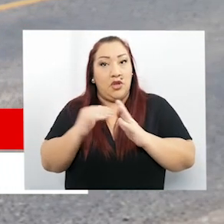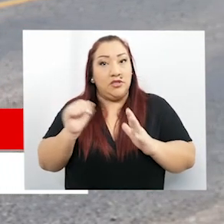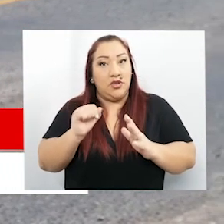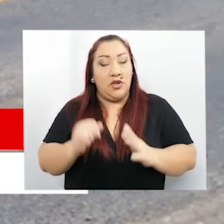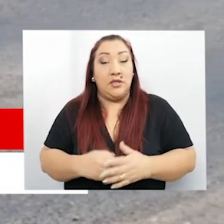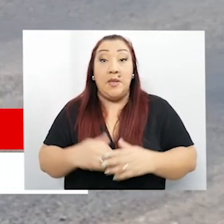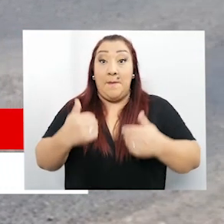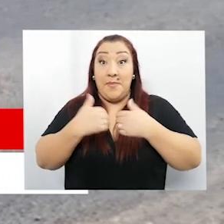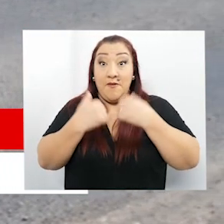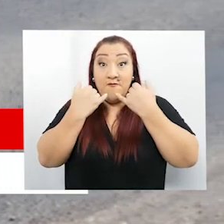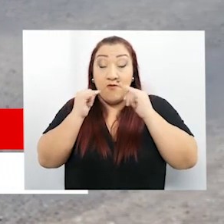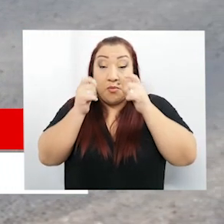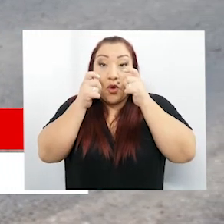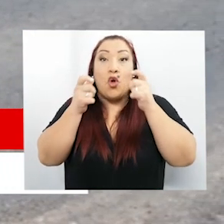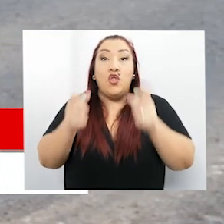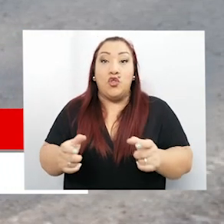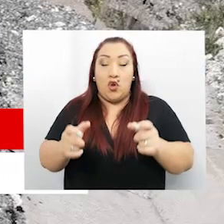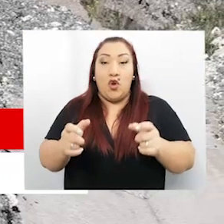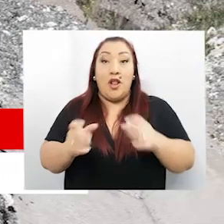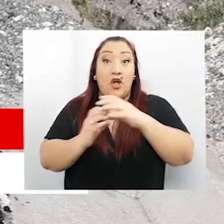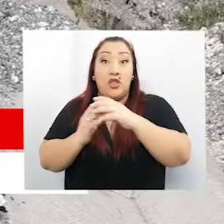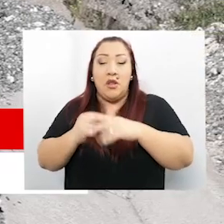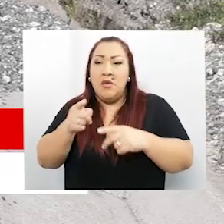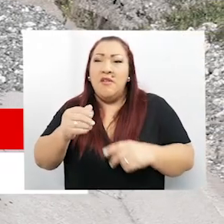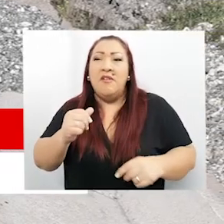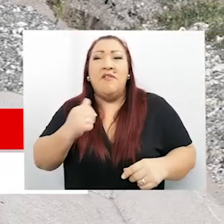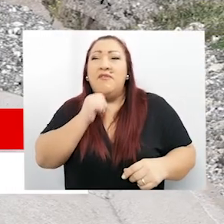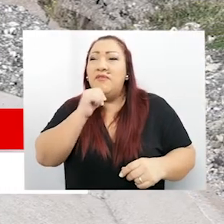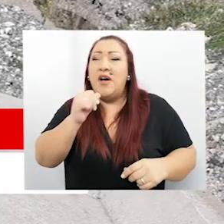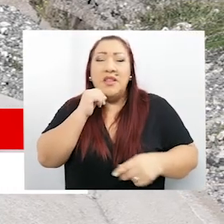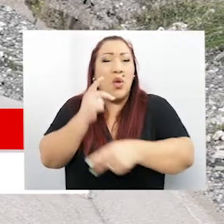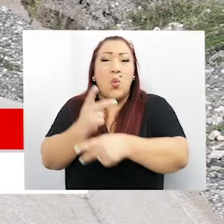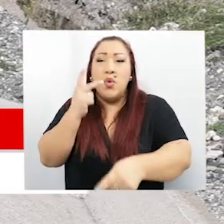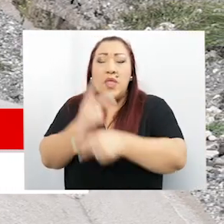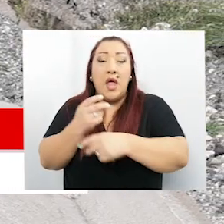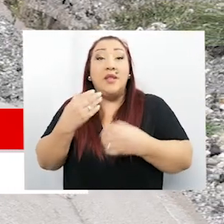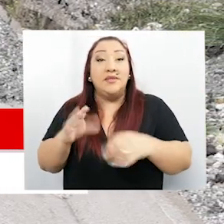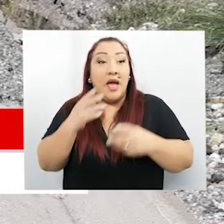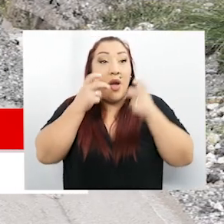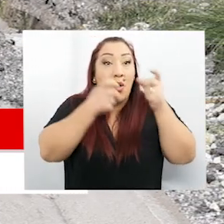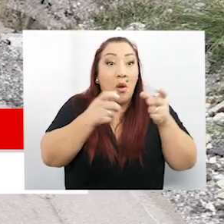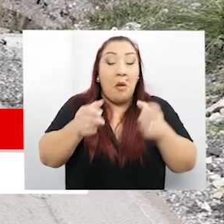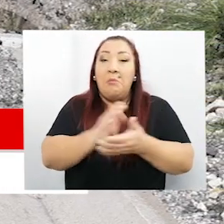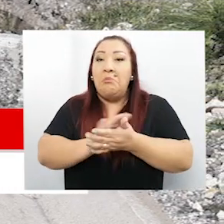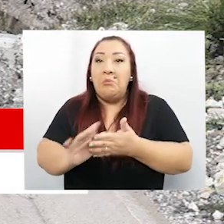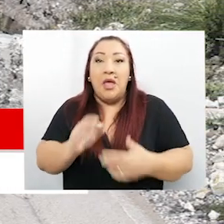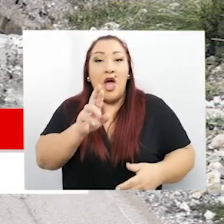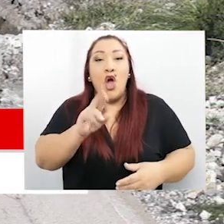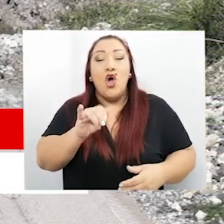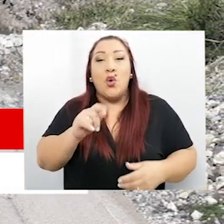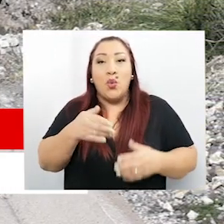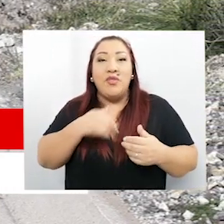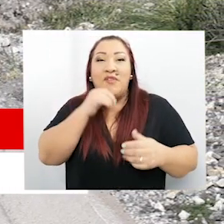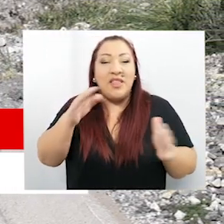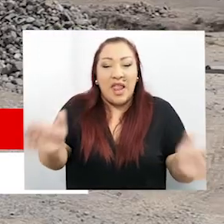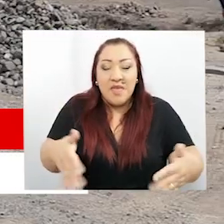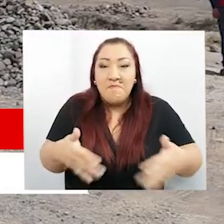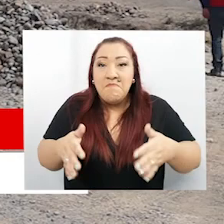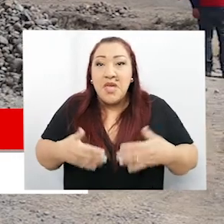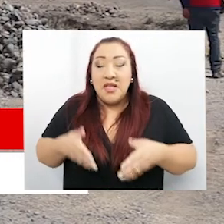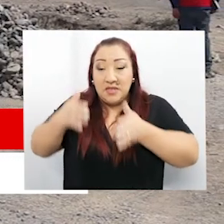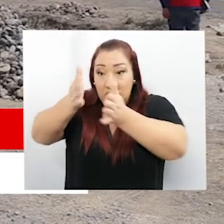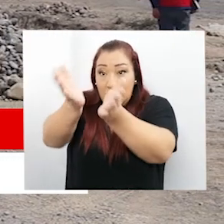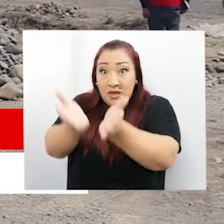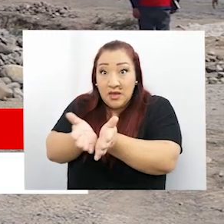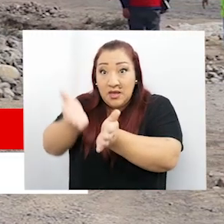557 millones de soles. Nuestro informe de control constató la falta de conservación rutinaria, riesgo en las rutas, falta de limpieza